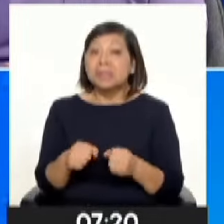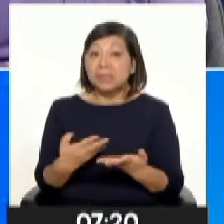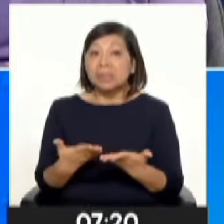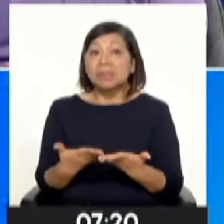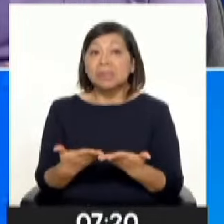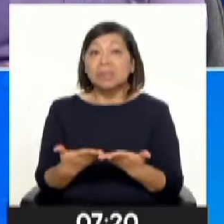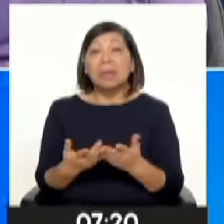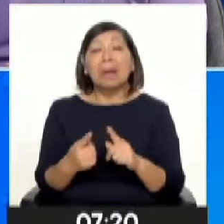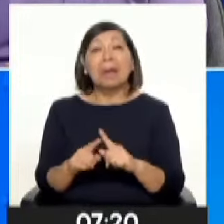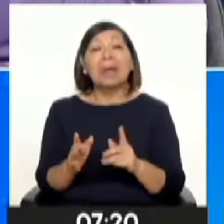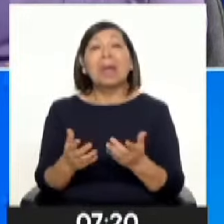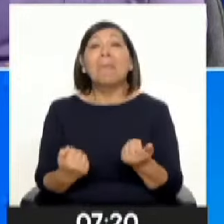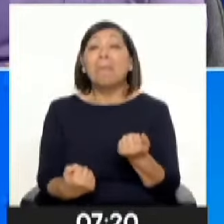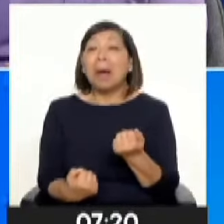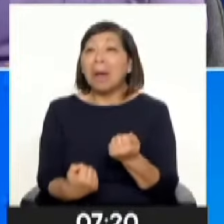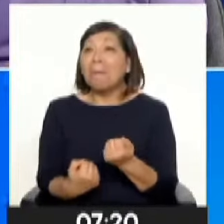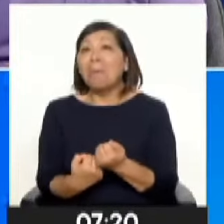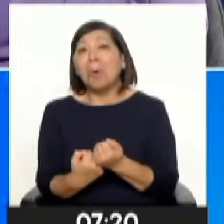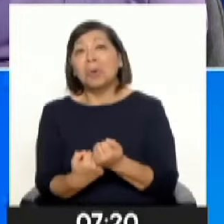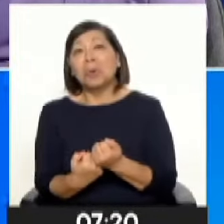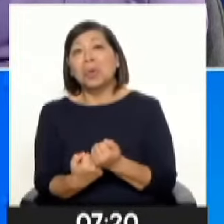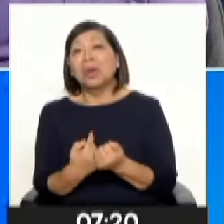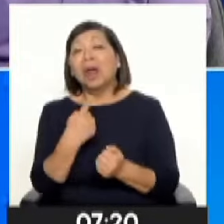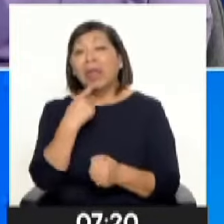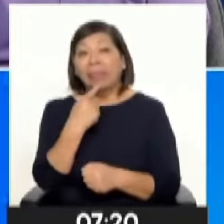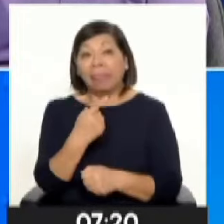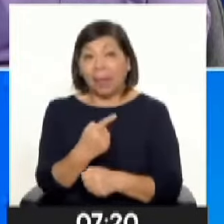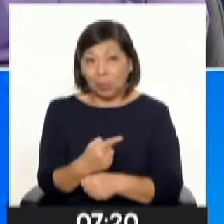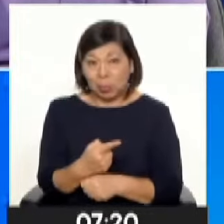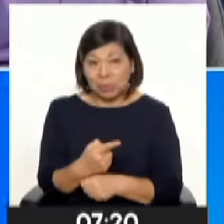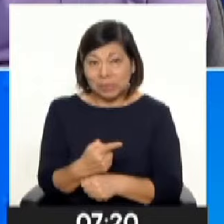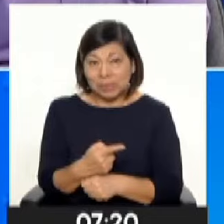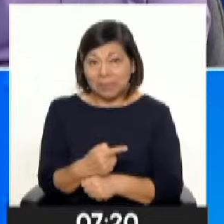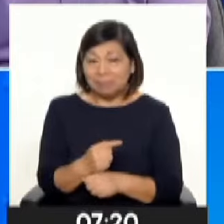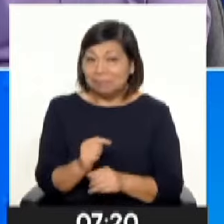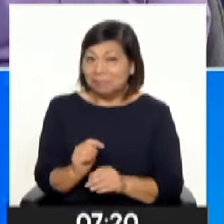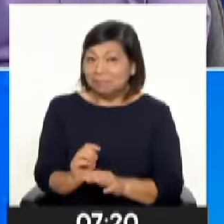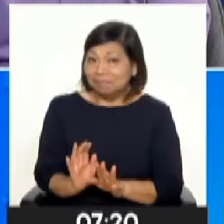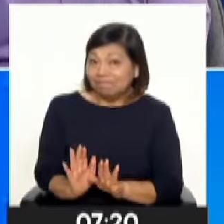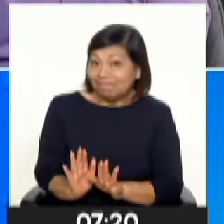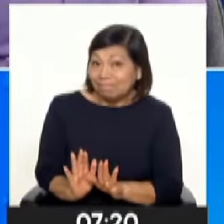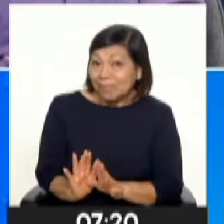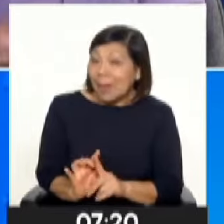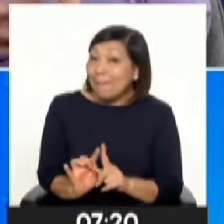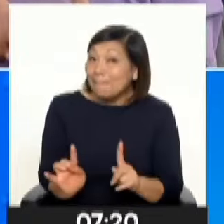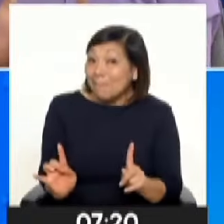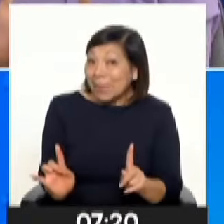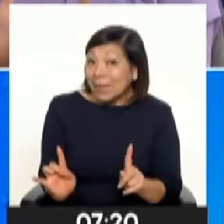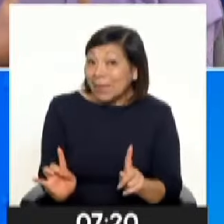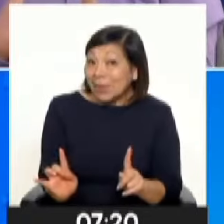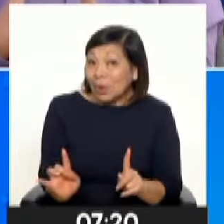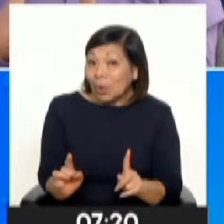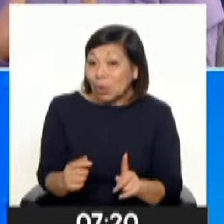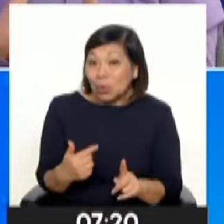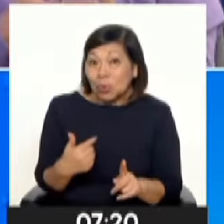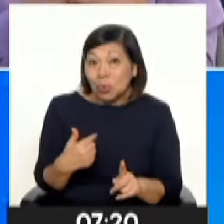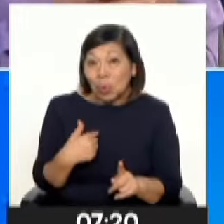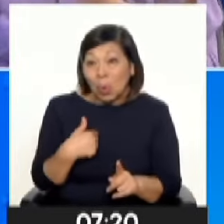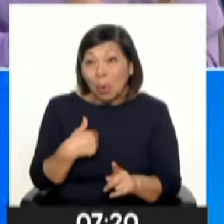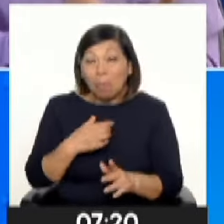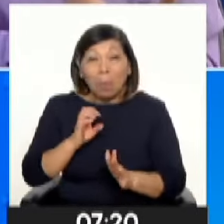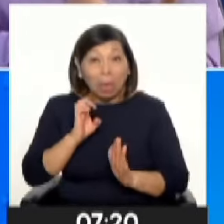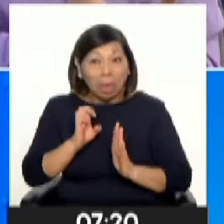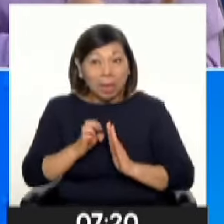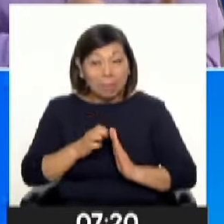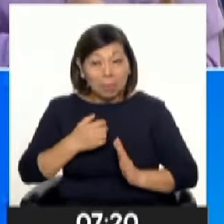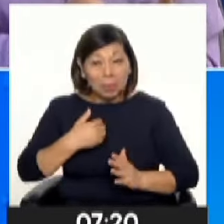Estado que va a reaccionar frente a una denuncia de este tipo adecuadamente. pero en la práctica, si tú eres el violentado y